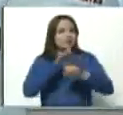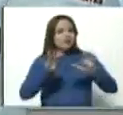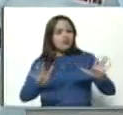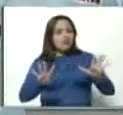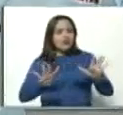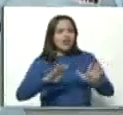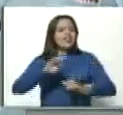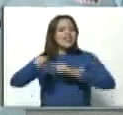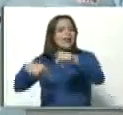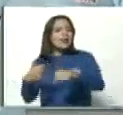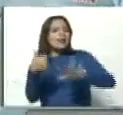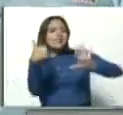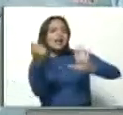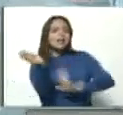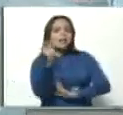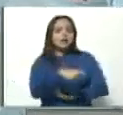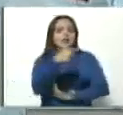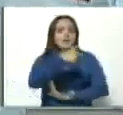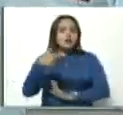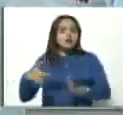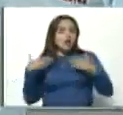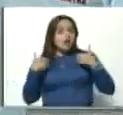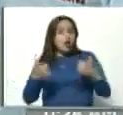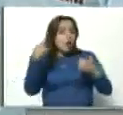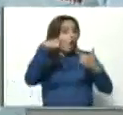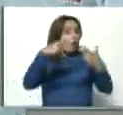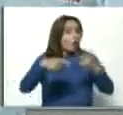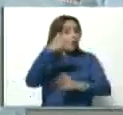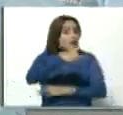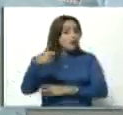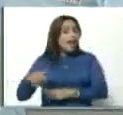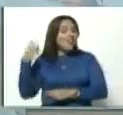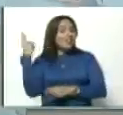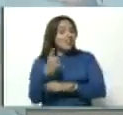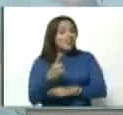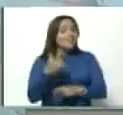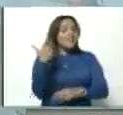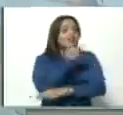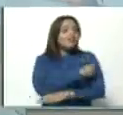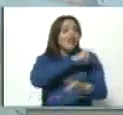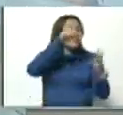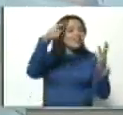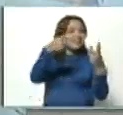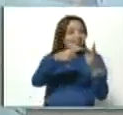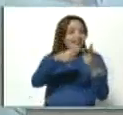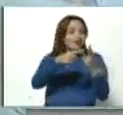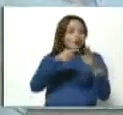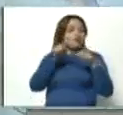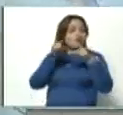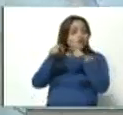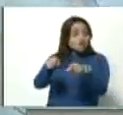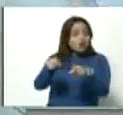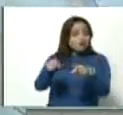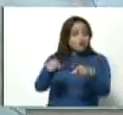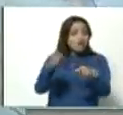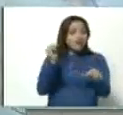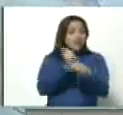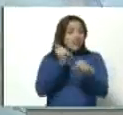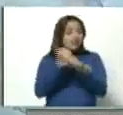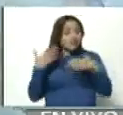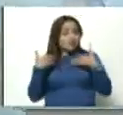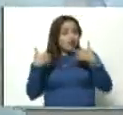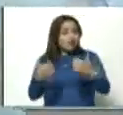después, el personal de salud, así como también los otros ciudadanos, deben recibir la dosis de refuerzo. Si usted es trabajador del área de la